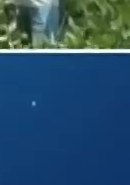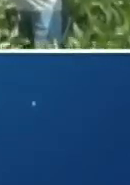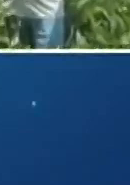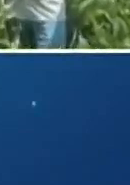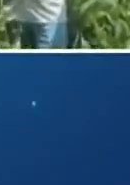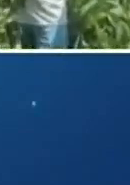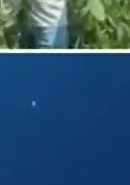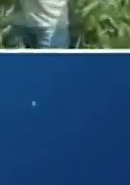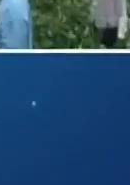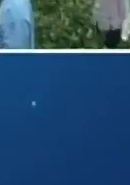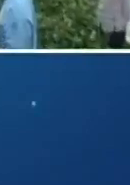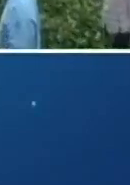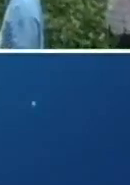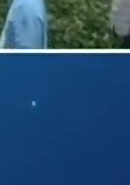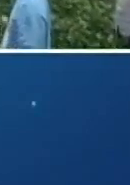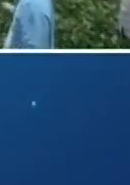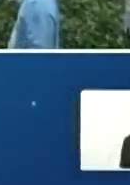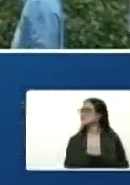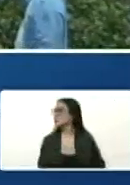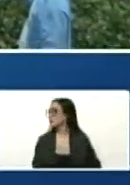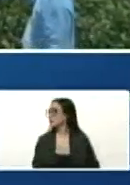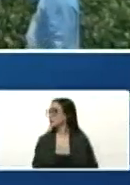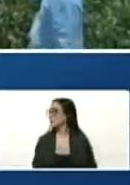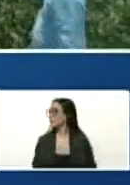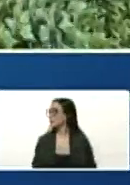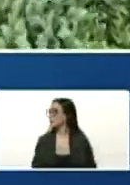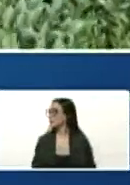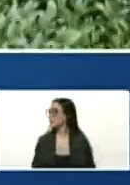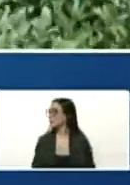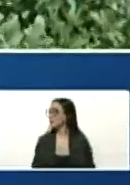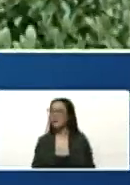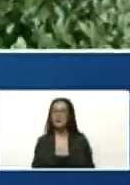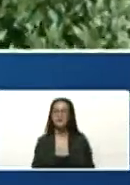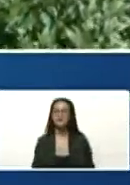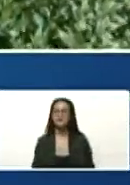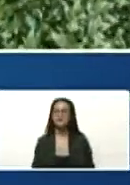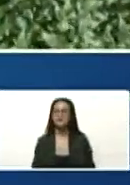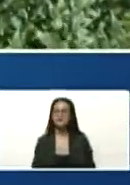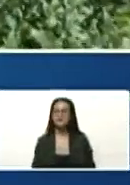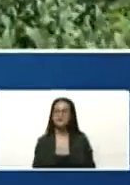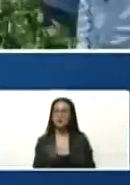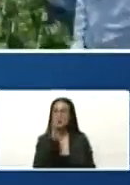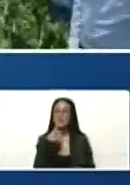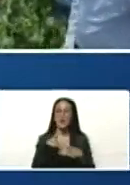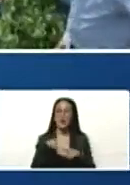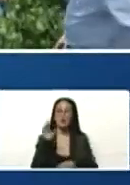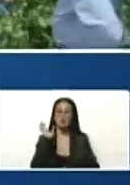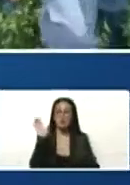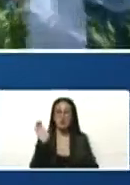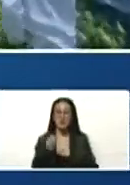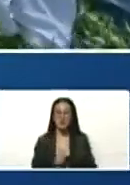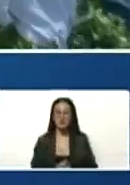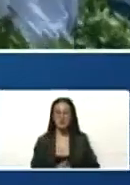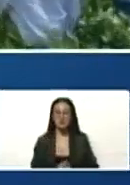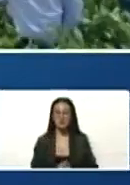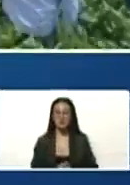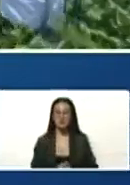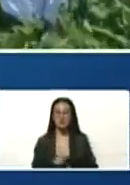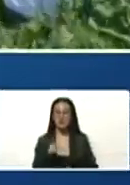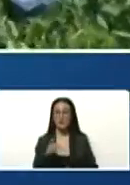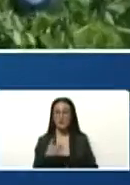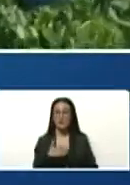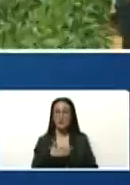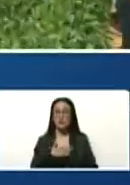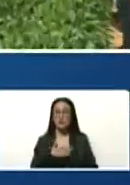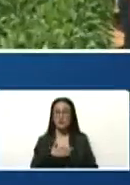visto lo que vi yo hoy en esta finca, de todos los años que vine no lo había visto en ningún lado, creo que esto se puede, como usted